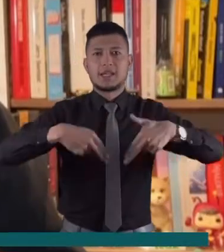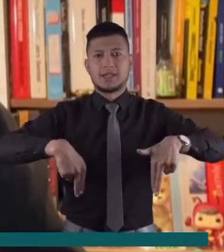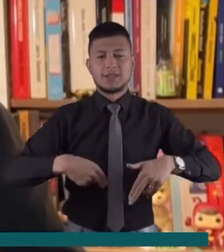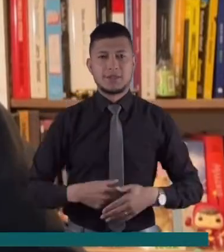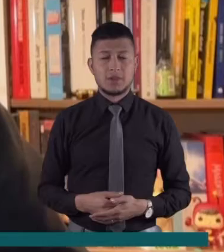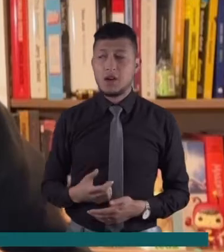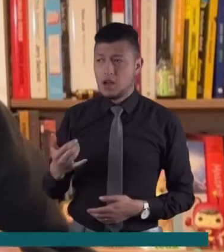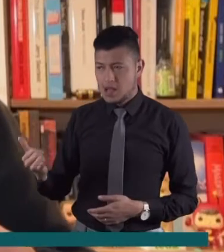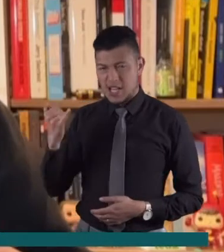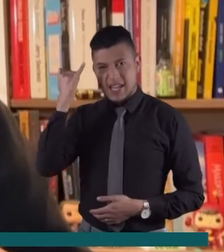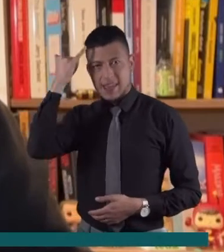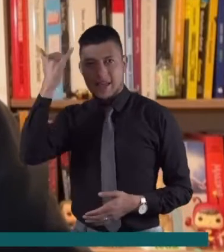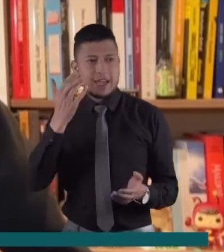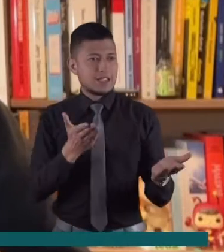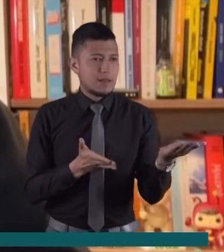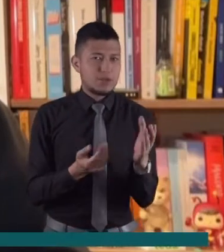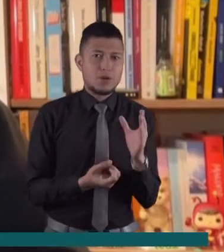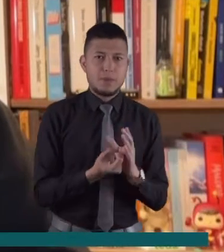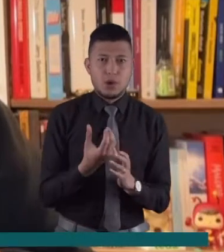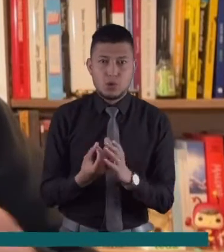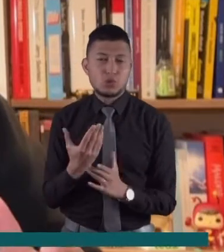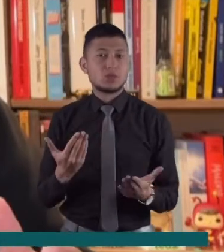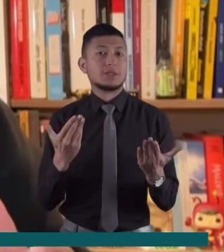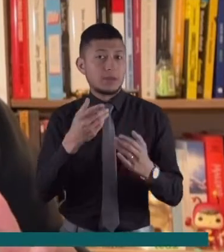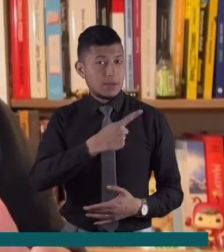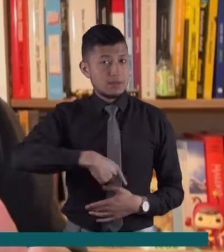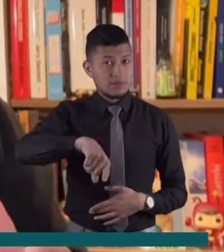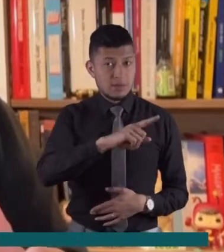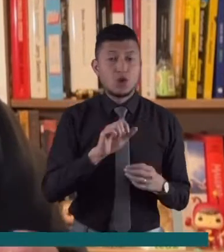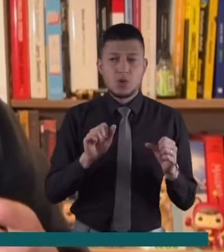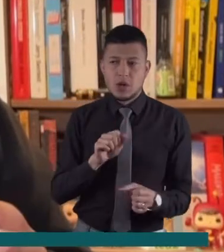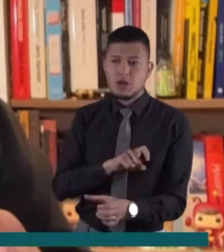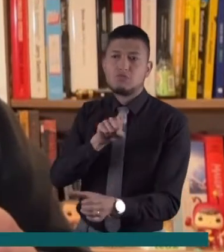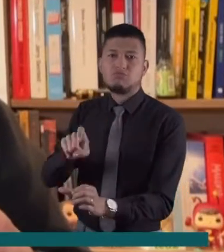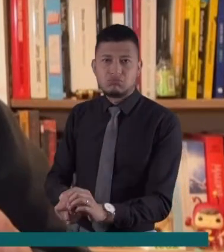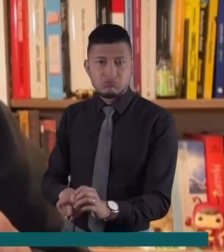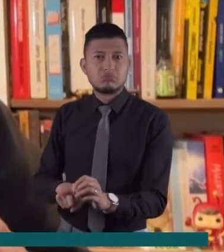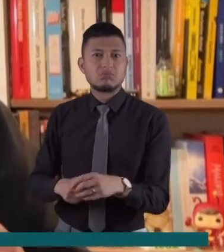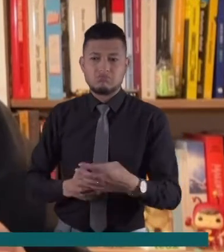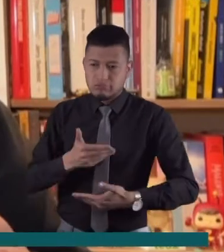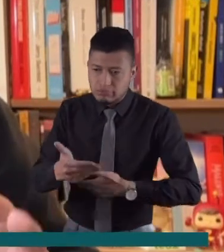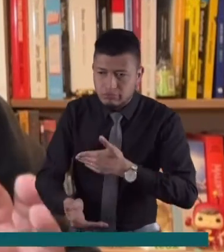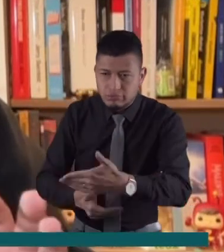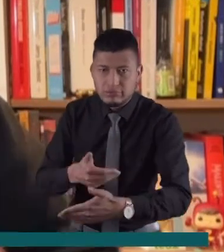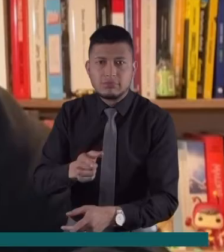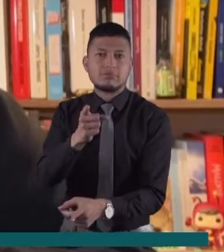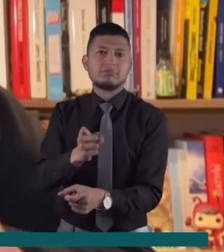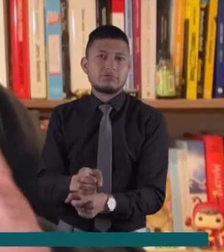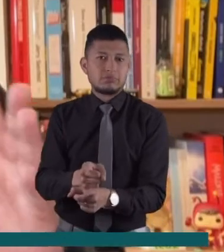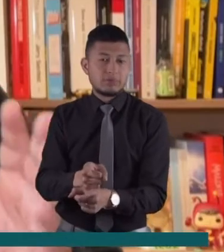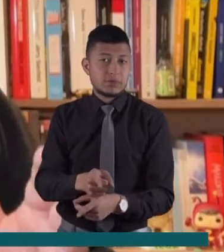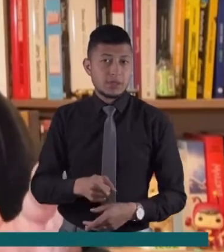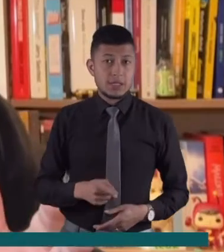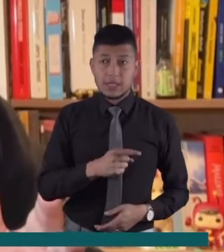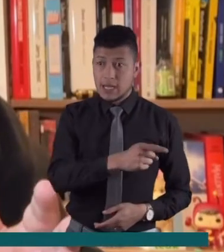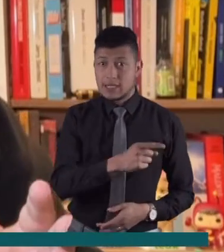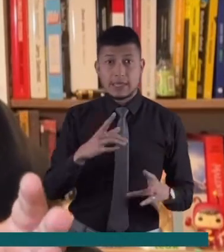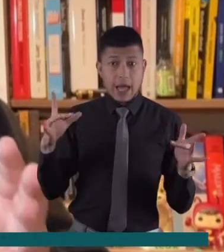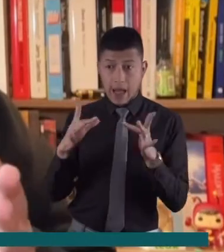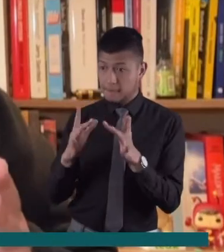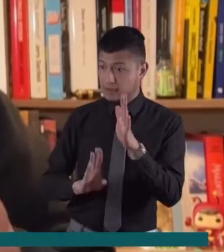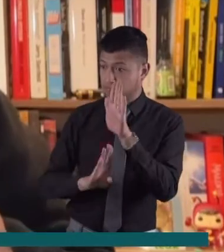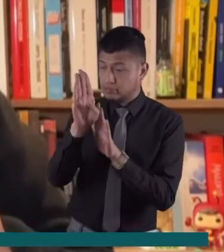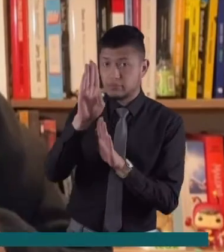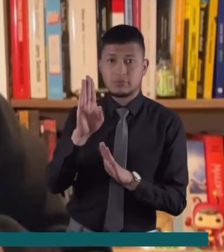hay ideas de servicios o productos que una vez maduradas tienen bastante acogida y dan los pasos acertados y aunque no hay una fórmula